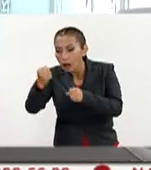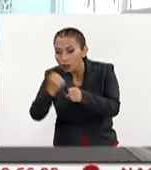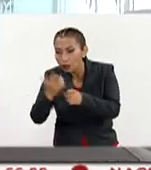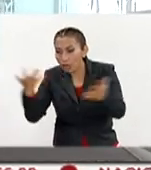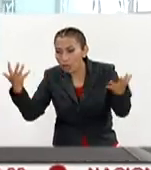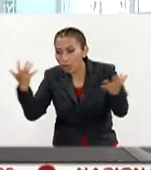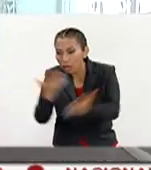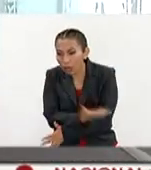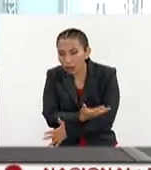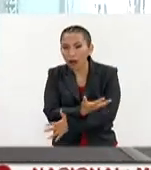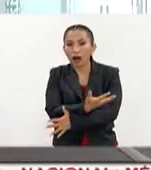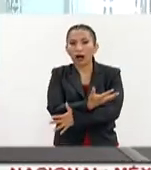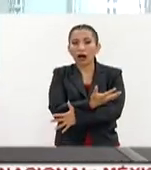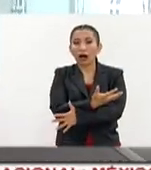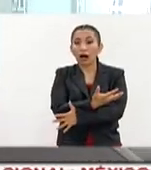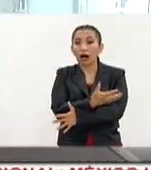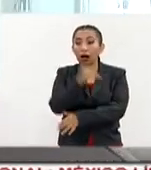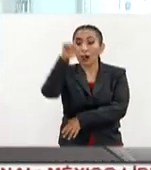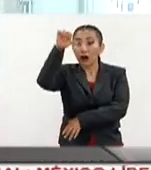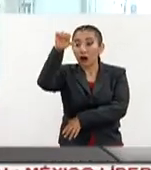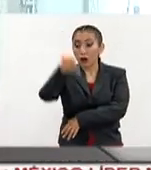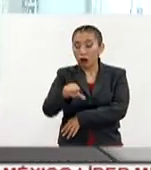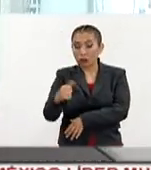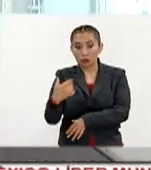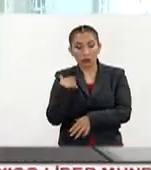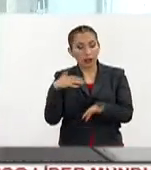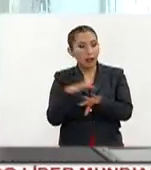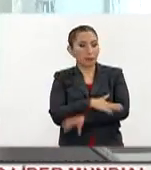años. Y de un día para otro la